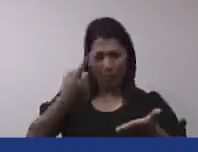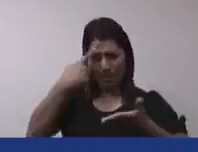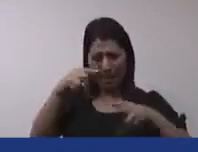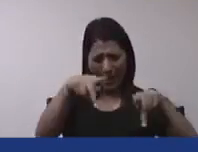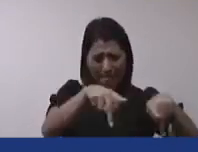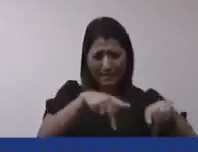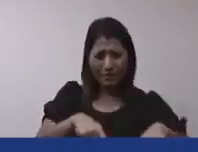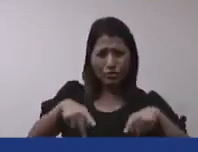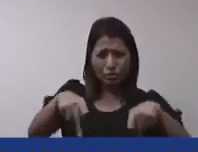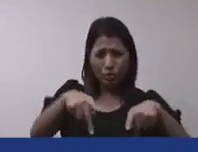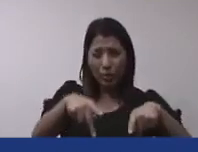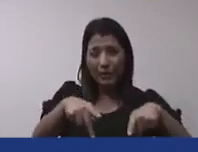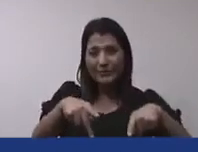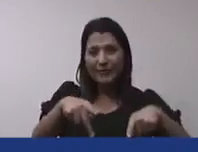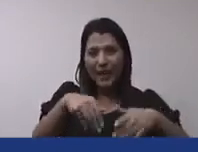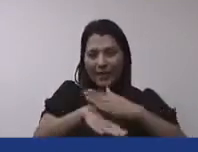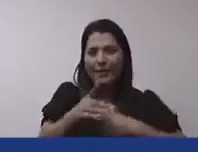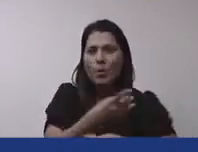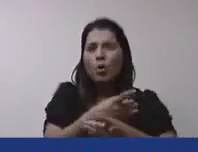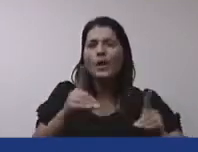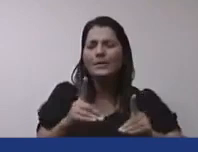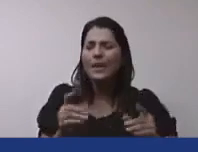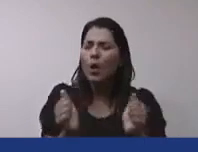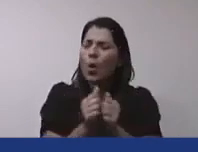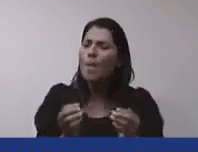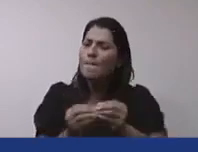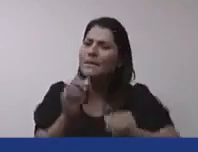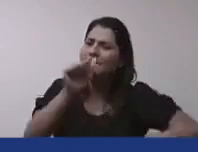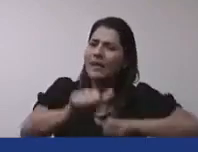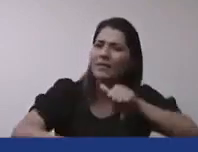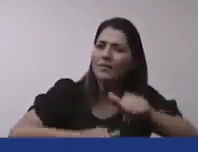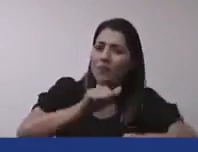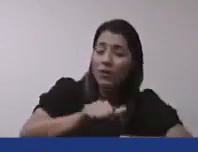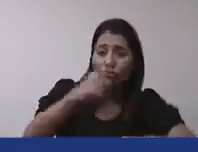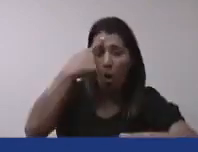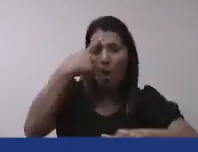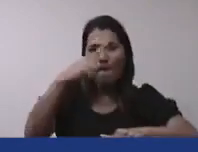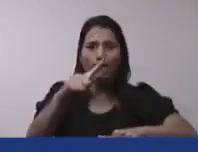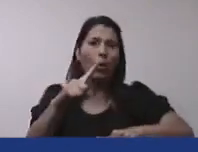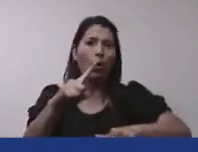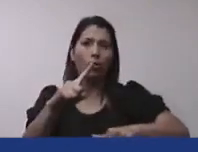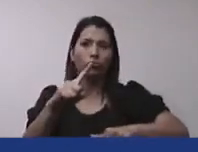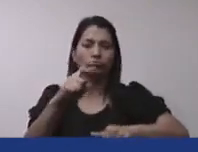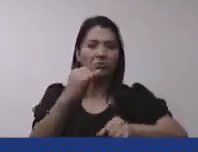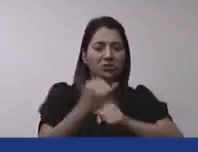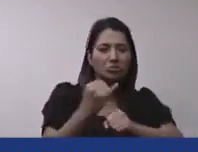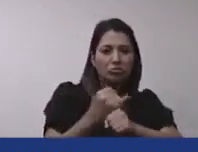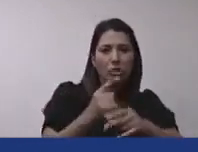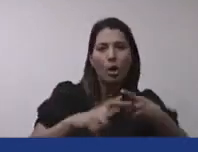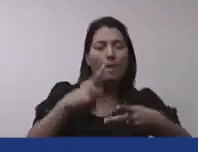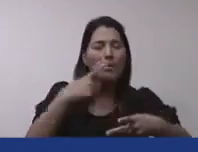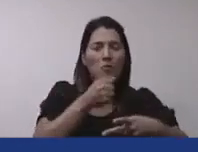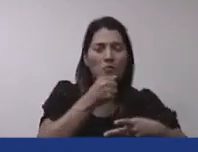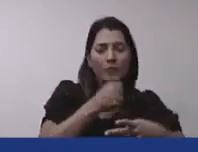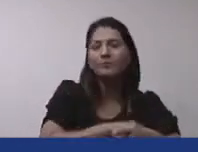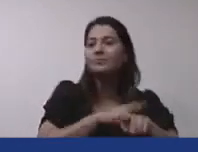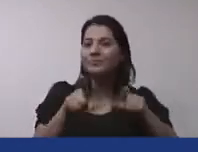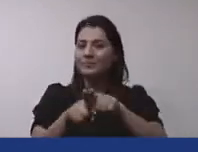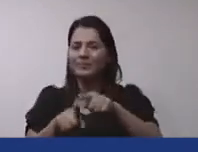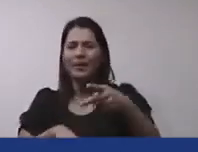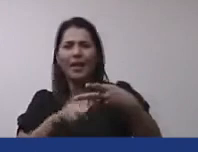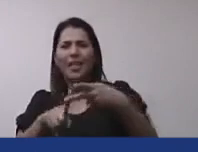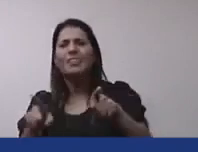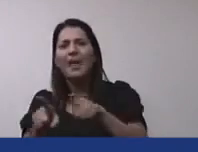prensa y de la academia, y por la otra, la disciplinada abstención por parte del gobierno